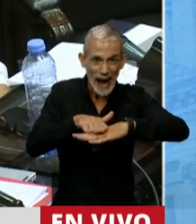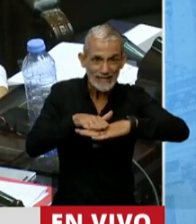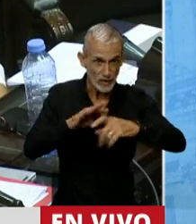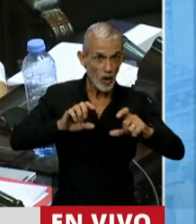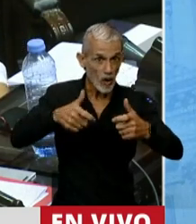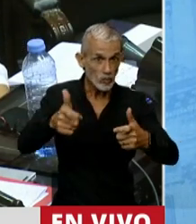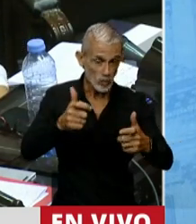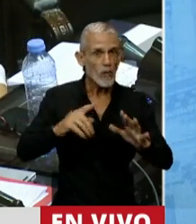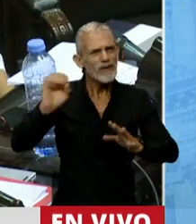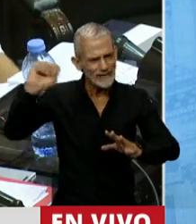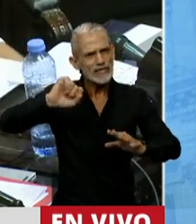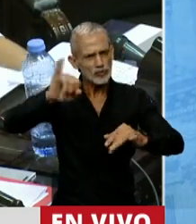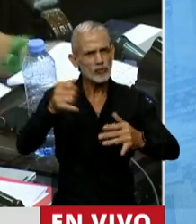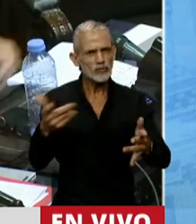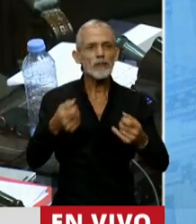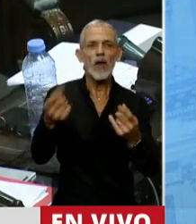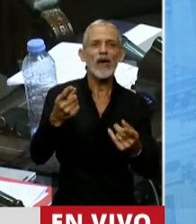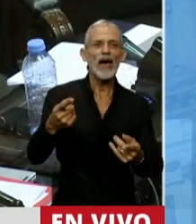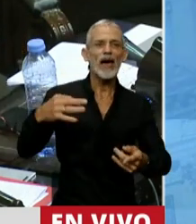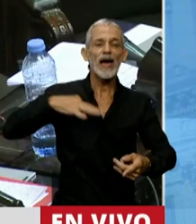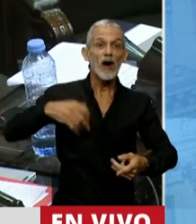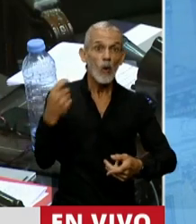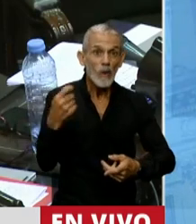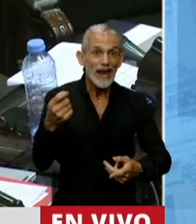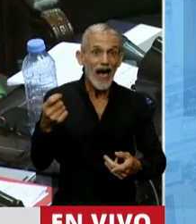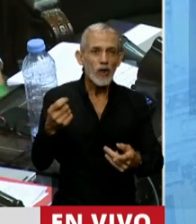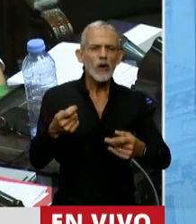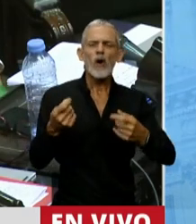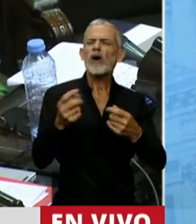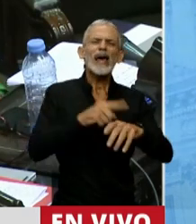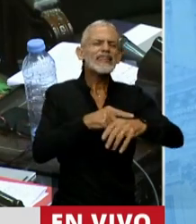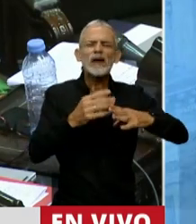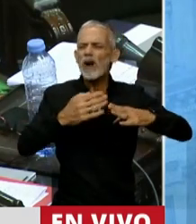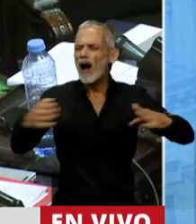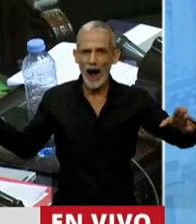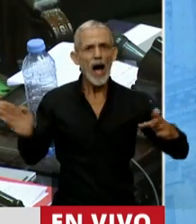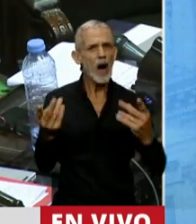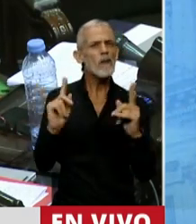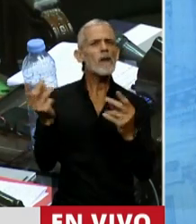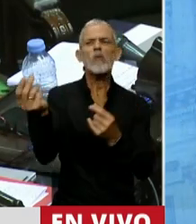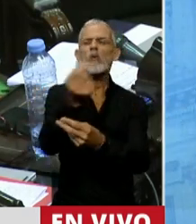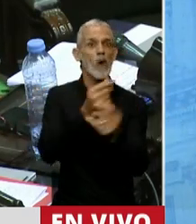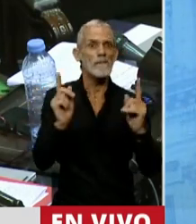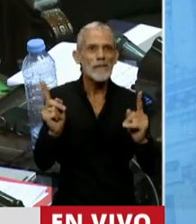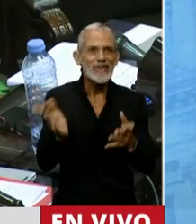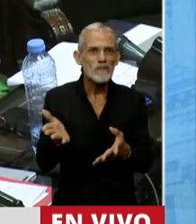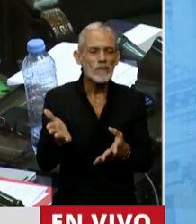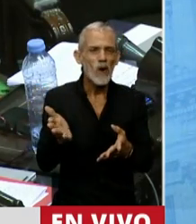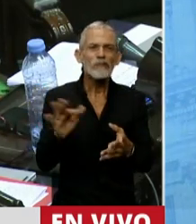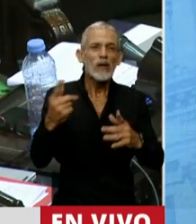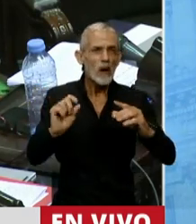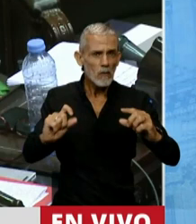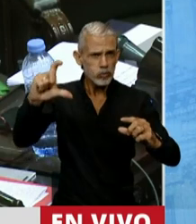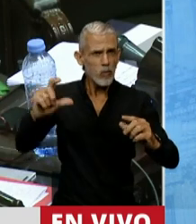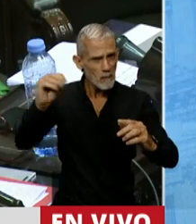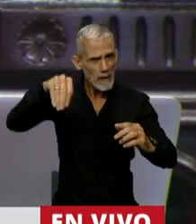ajustado obviamente por inflación, que les garantice a los jubilados que no van a perder en el tiempo. Si después se les quiere dar más, tiene que haber una discusión